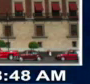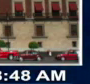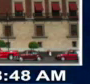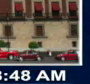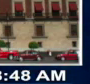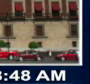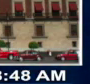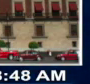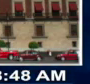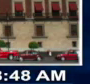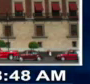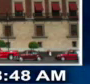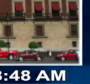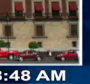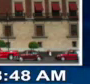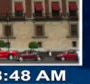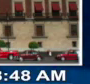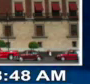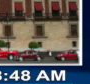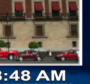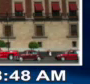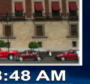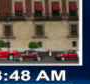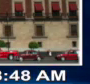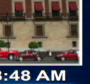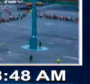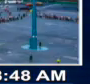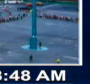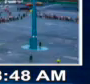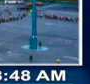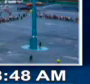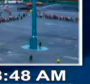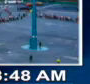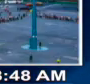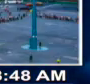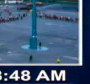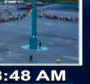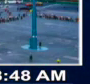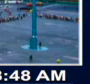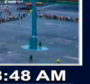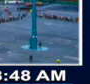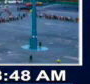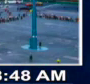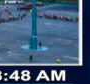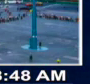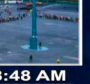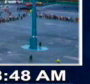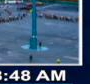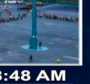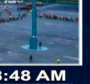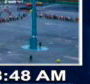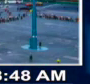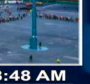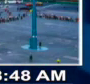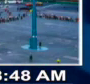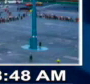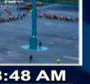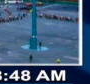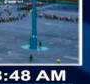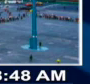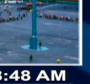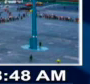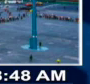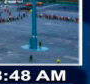Por ejemplo, en un spot afirma, ancianos respetables mandan en Palacio Nacional. Y pues se observa en la pantalla más de 10